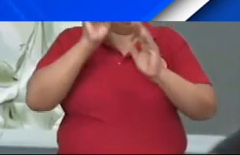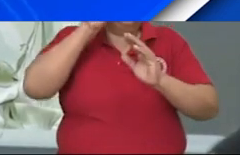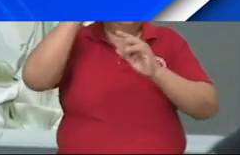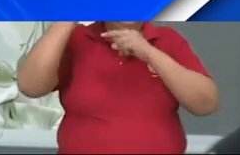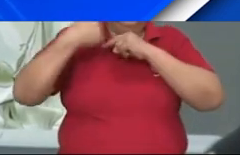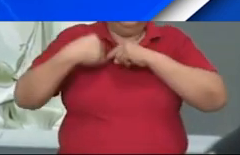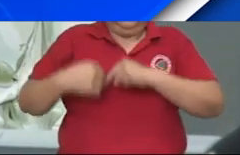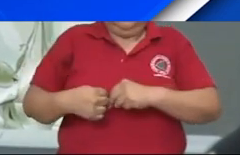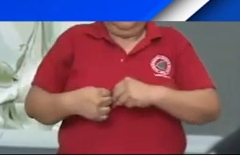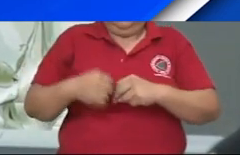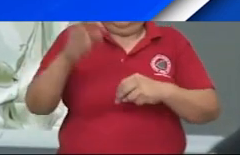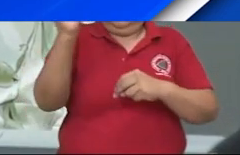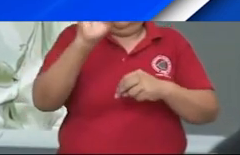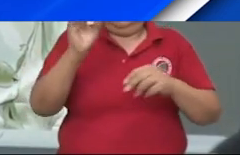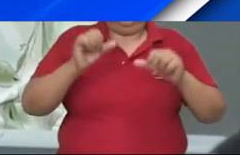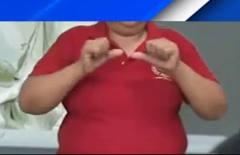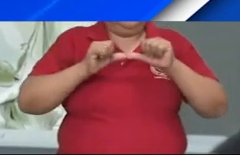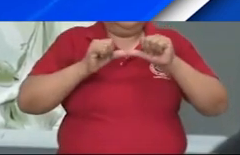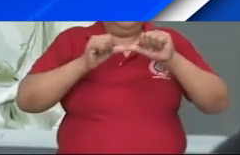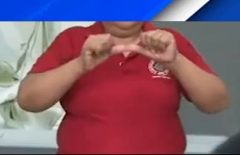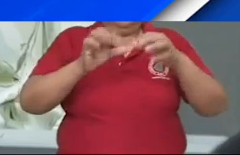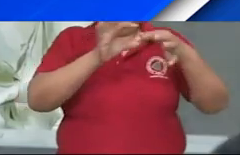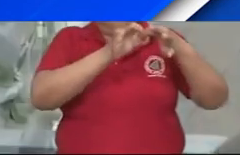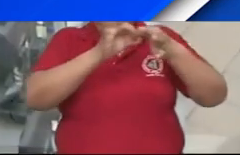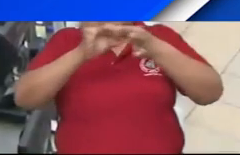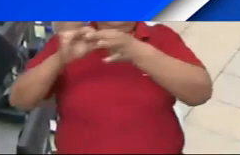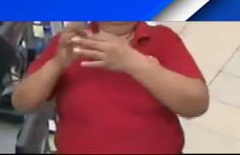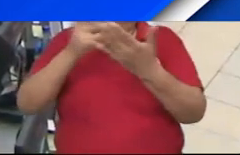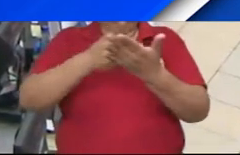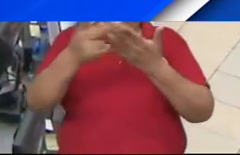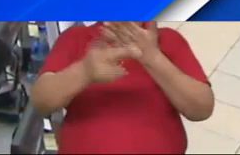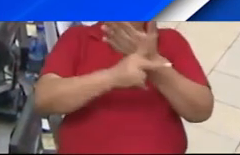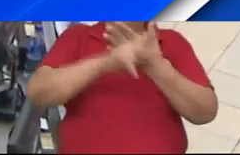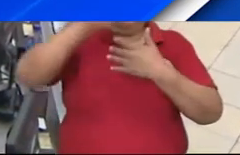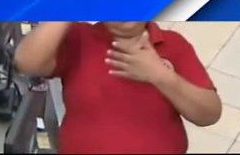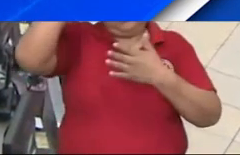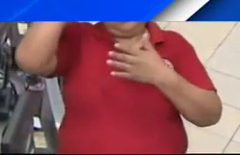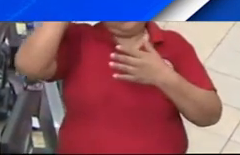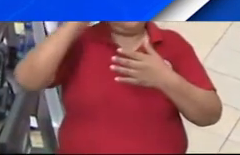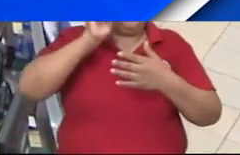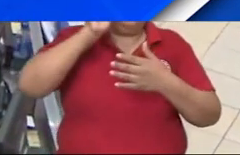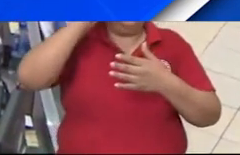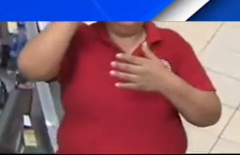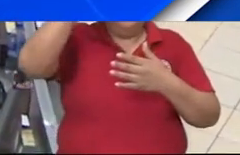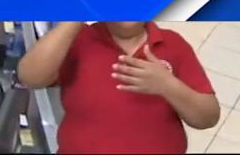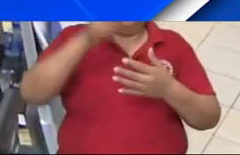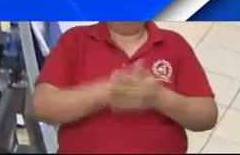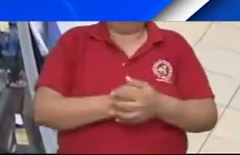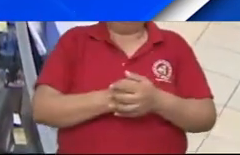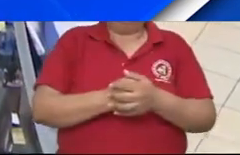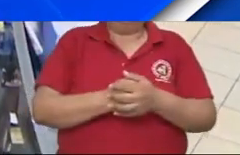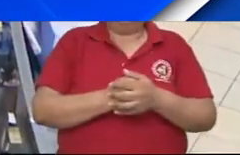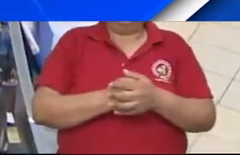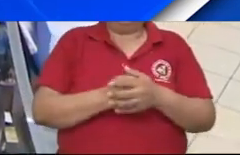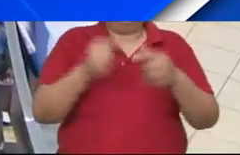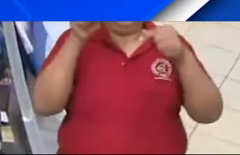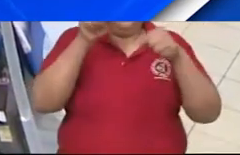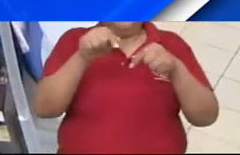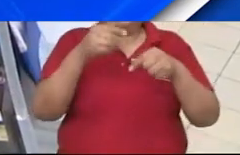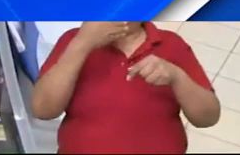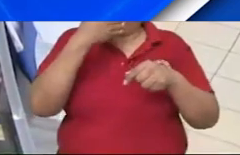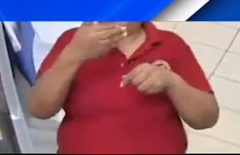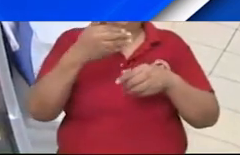humano, de forma coherente con los programas y políticas de desarrollo. Estas son las